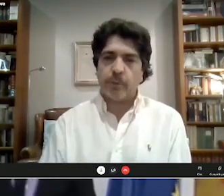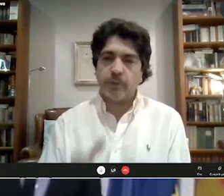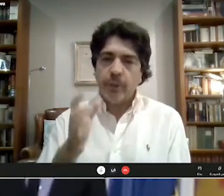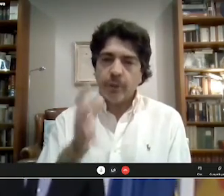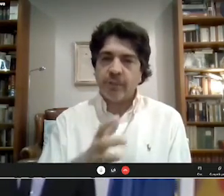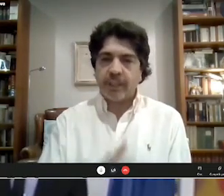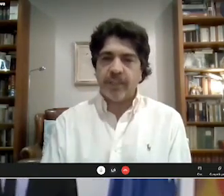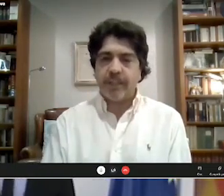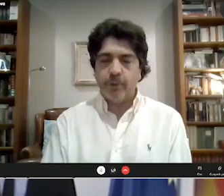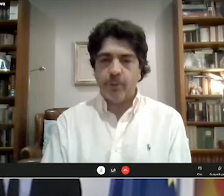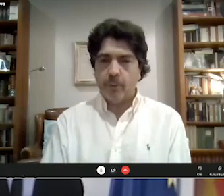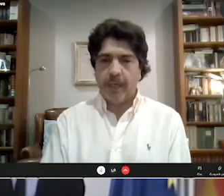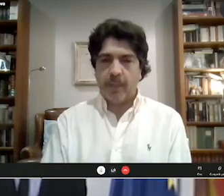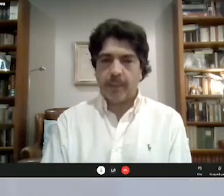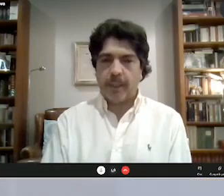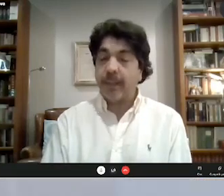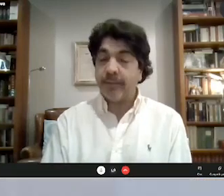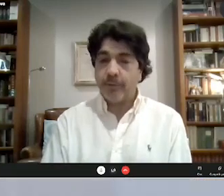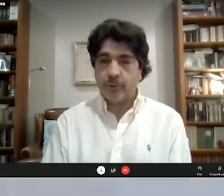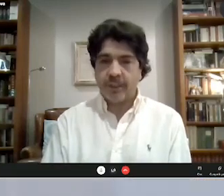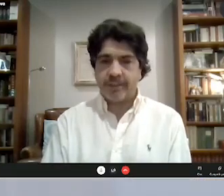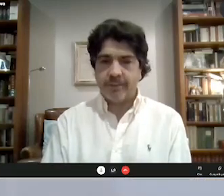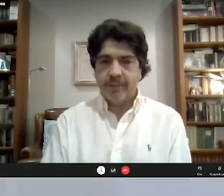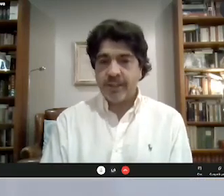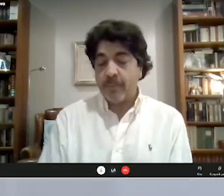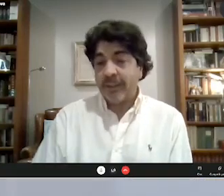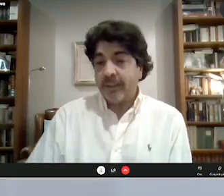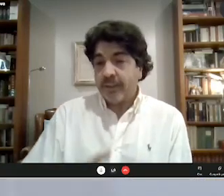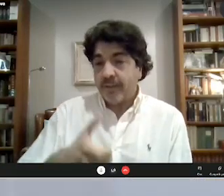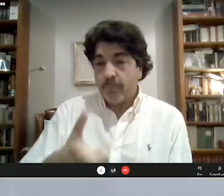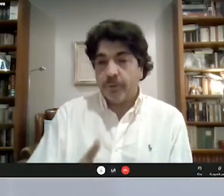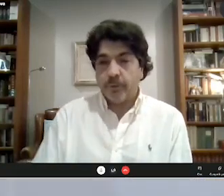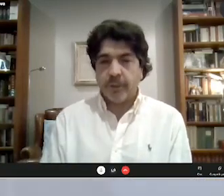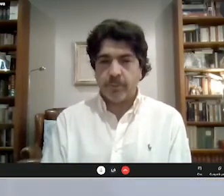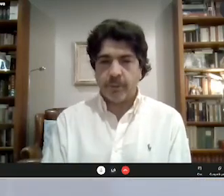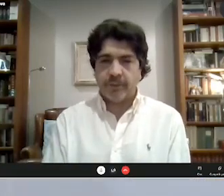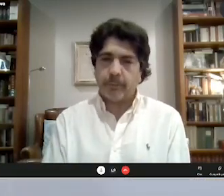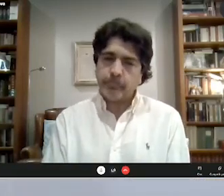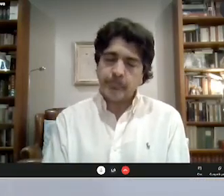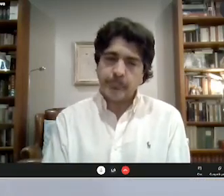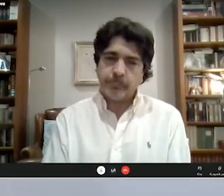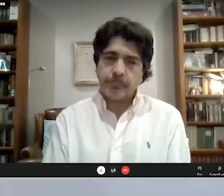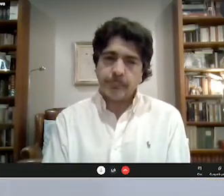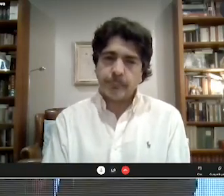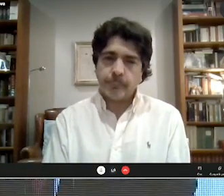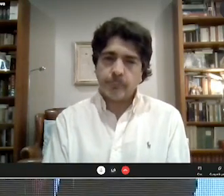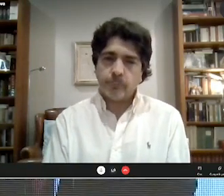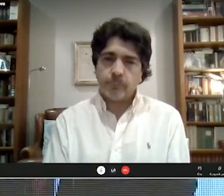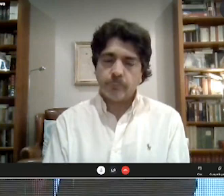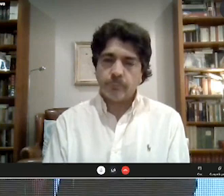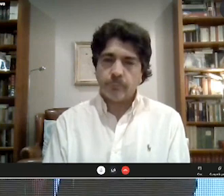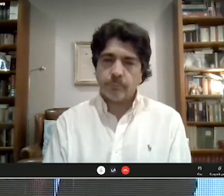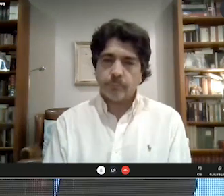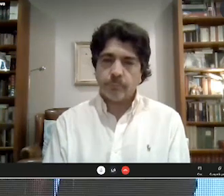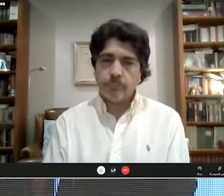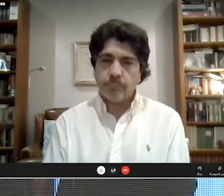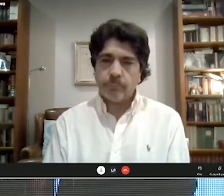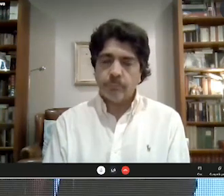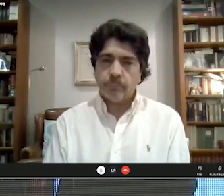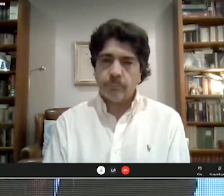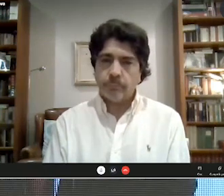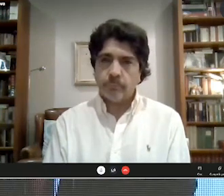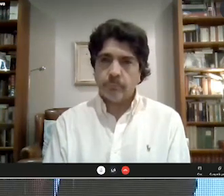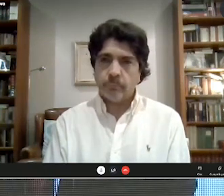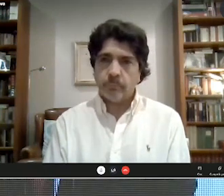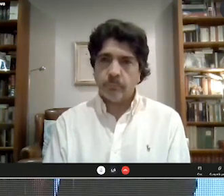existían en el presupuesto, no se ha revisado ninguna a la baja. Han crecido todas. Pero Mario, sobre todo además porque Bruselas no es que te lo pida porque sea un ente